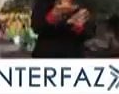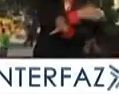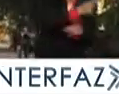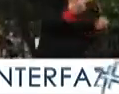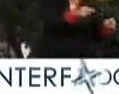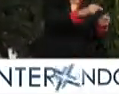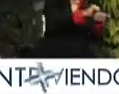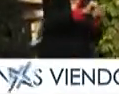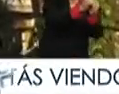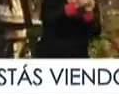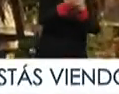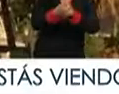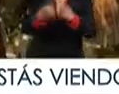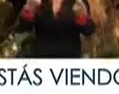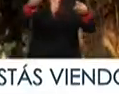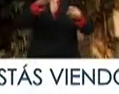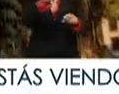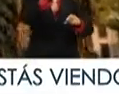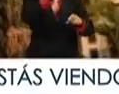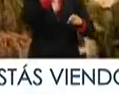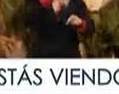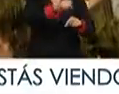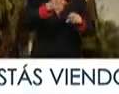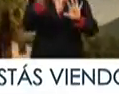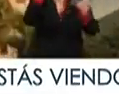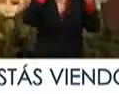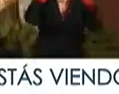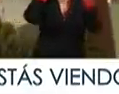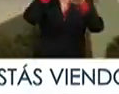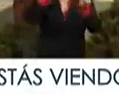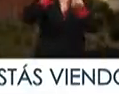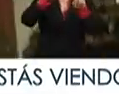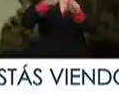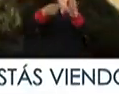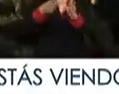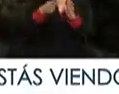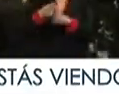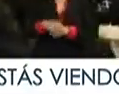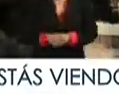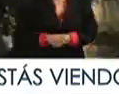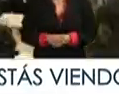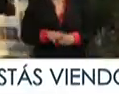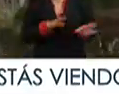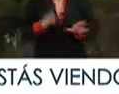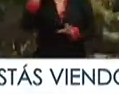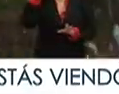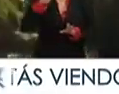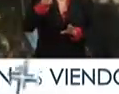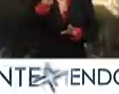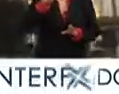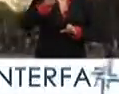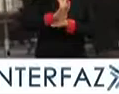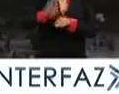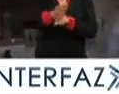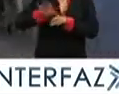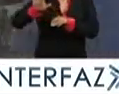de muchos ritmos brasileños que nosotros hemos oído en varios momentos, seguramente. Sabemos que Brasil es